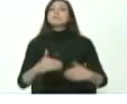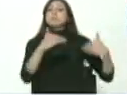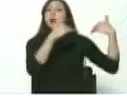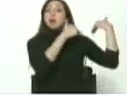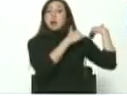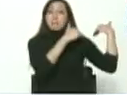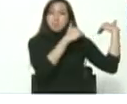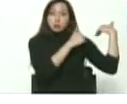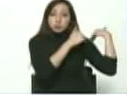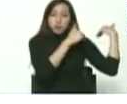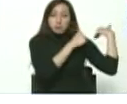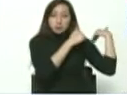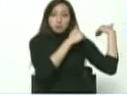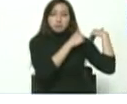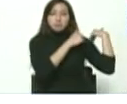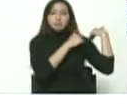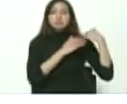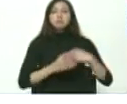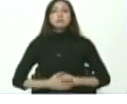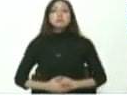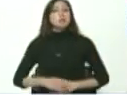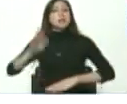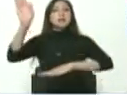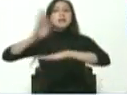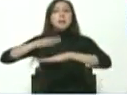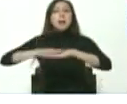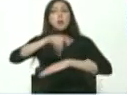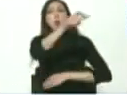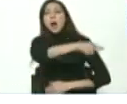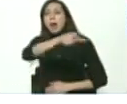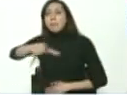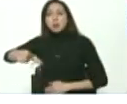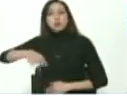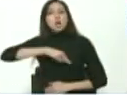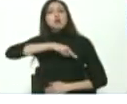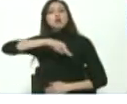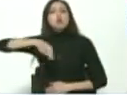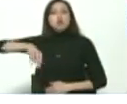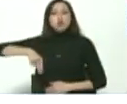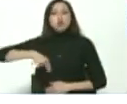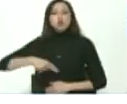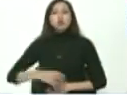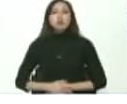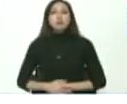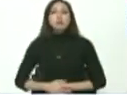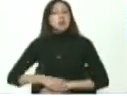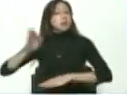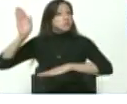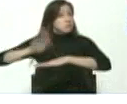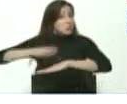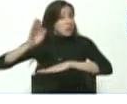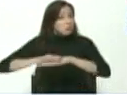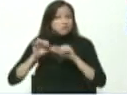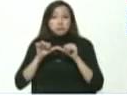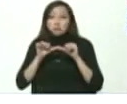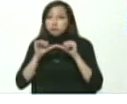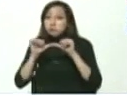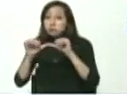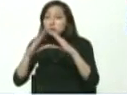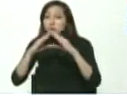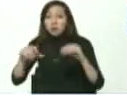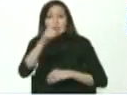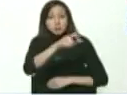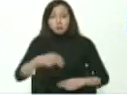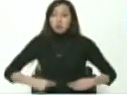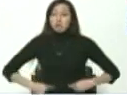responsable. Eso es un llamado para todos nosotros. Llamado permanente, bueno, todos somos seres